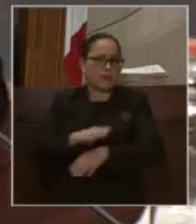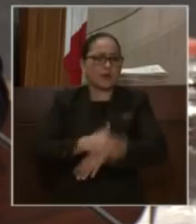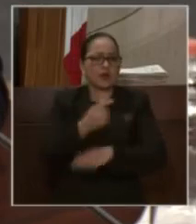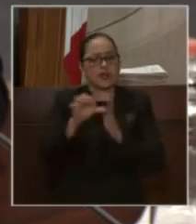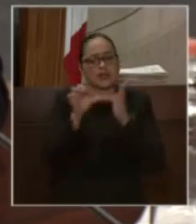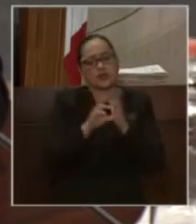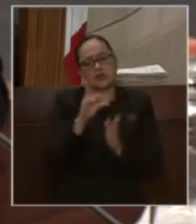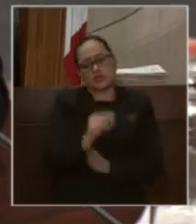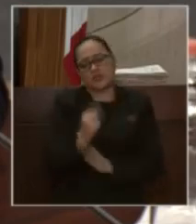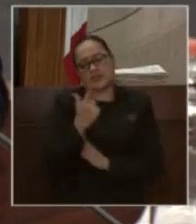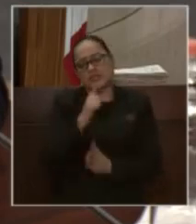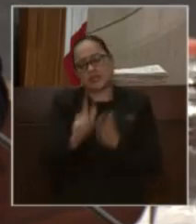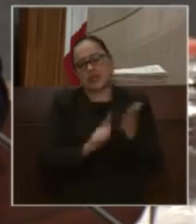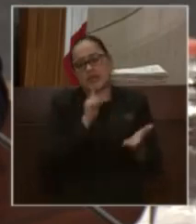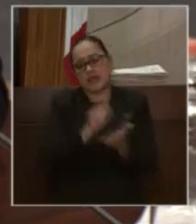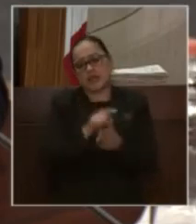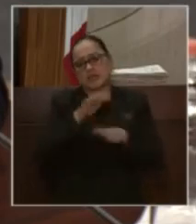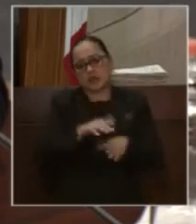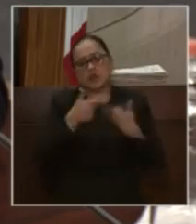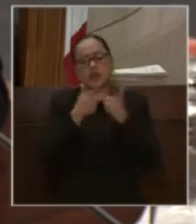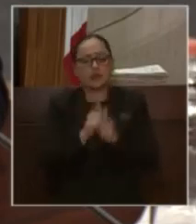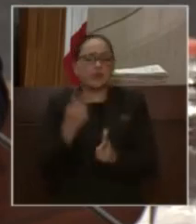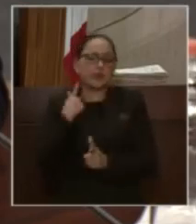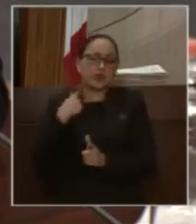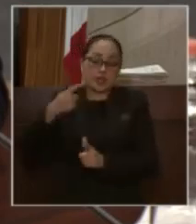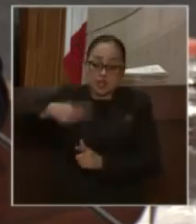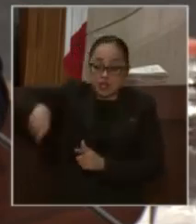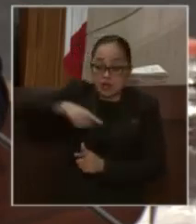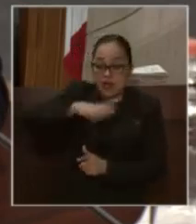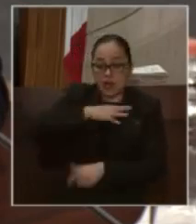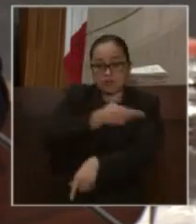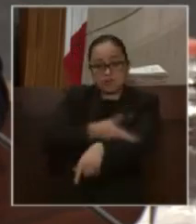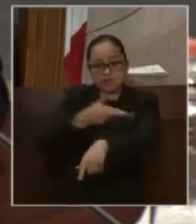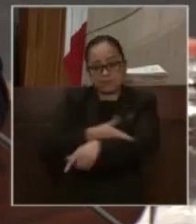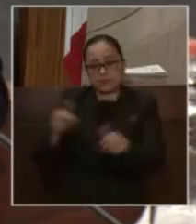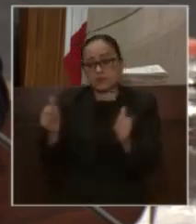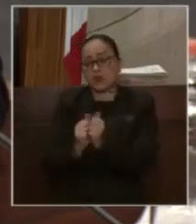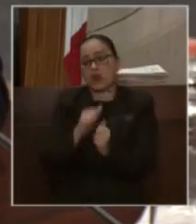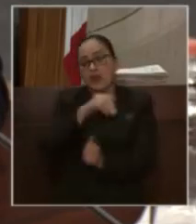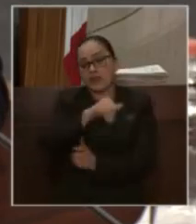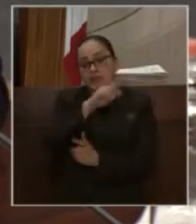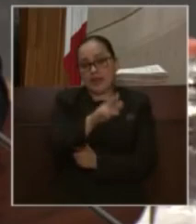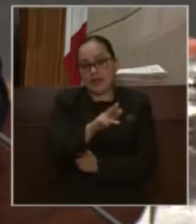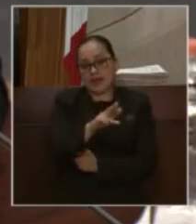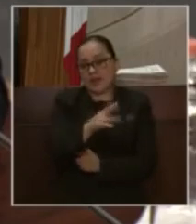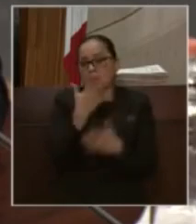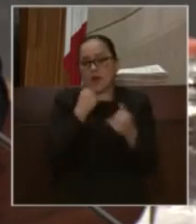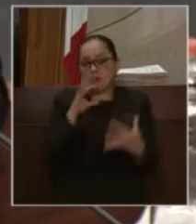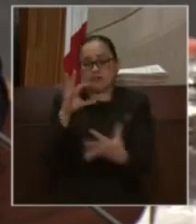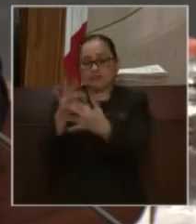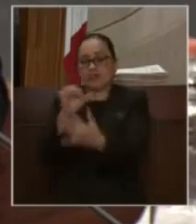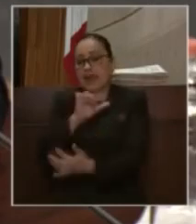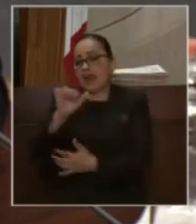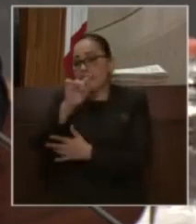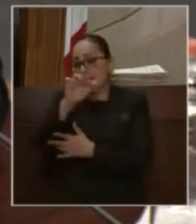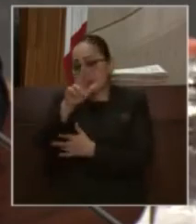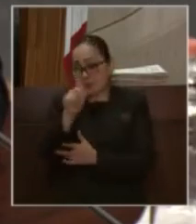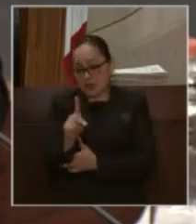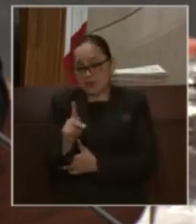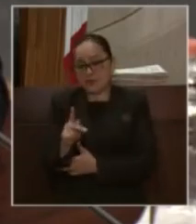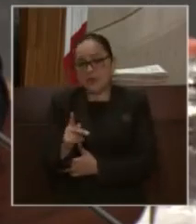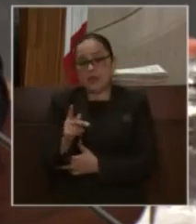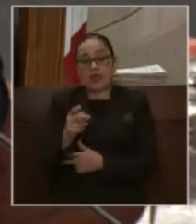87 de la Ley General de Partidos, este solo regula aspectos propios del principio de mayoría relativa, aunado a que el convenio no puede ser revisado